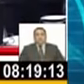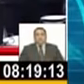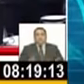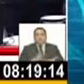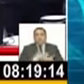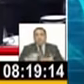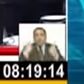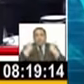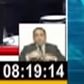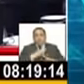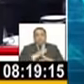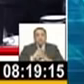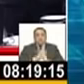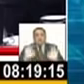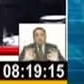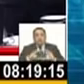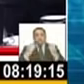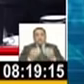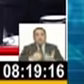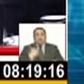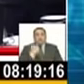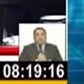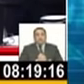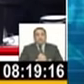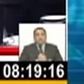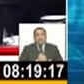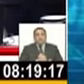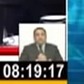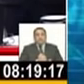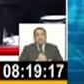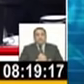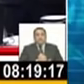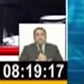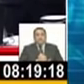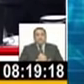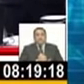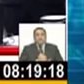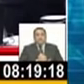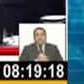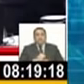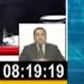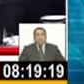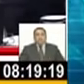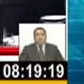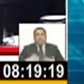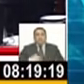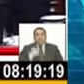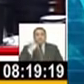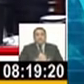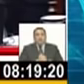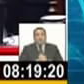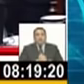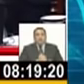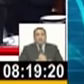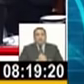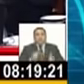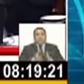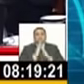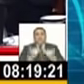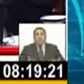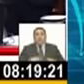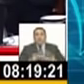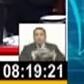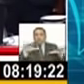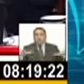repartiendo los ministerios entre los partidos que votaban a favor de la vacancia. ¿Usted llegó a